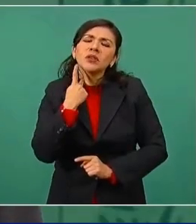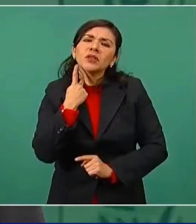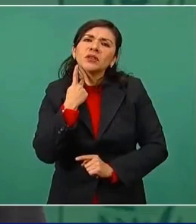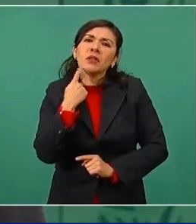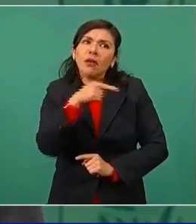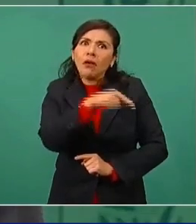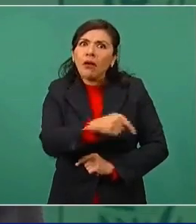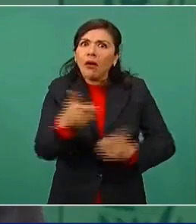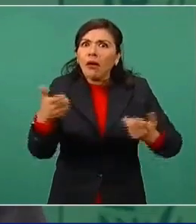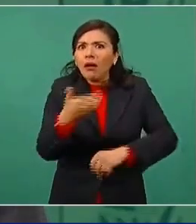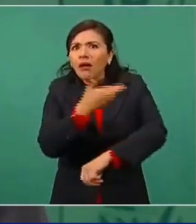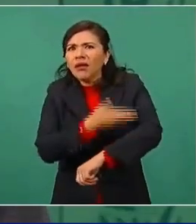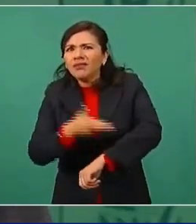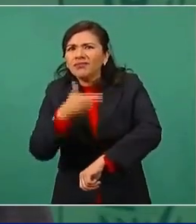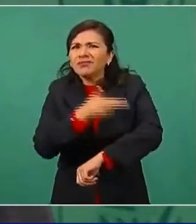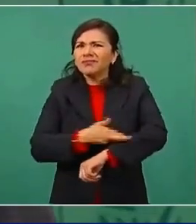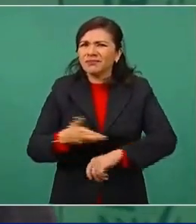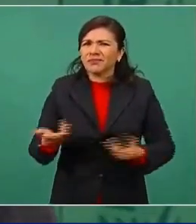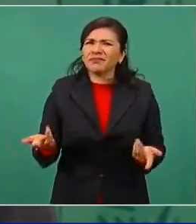Porque